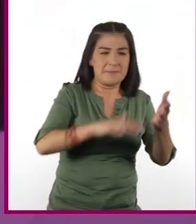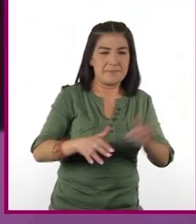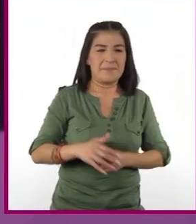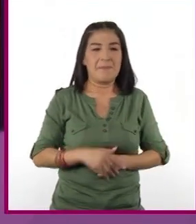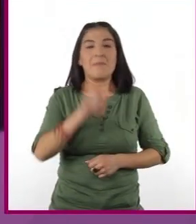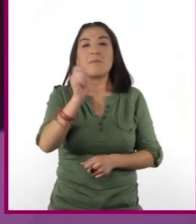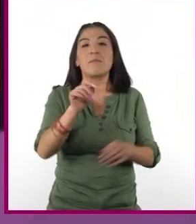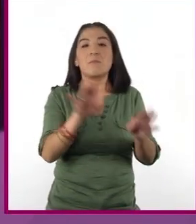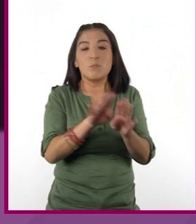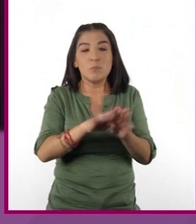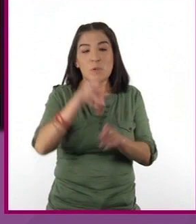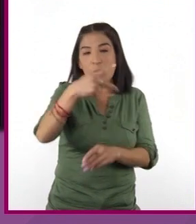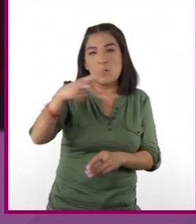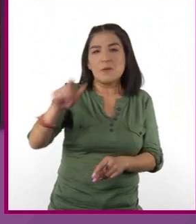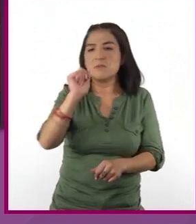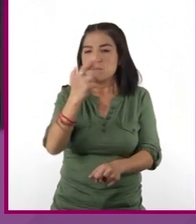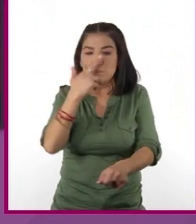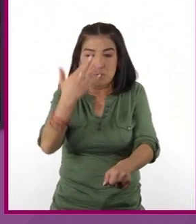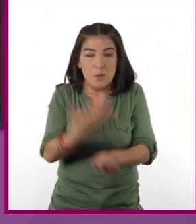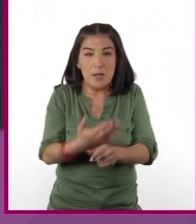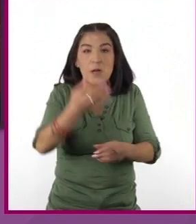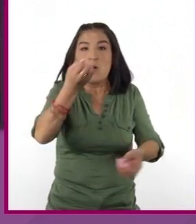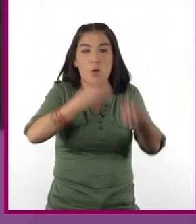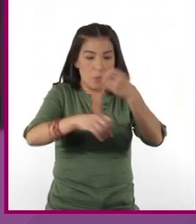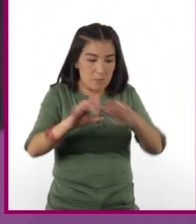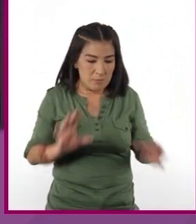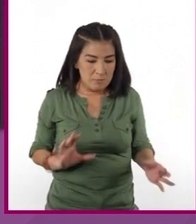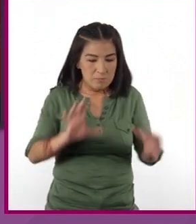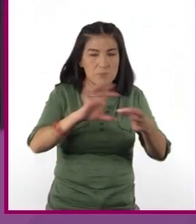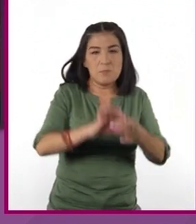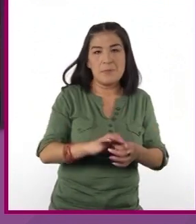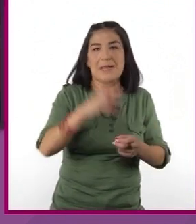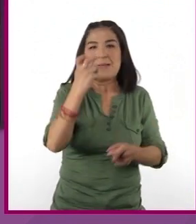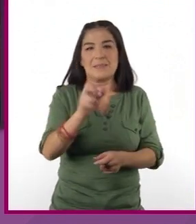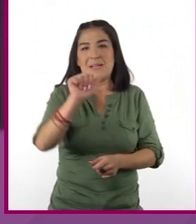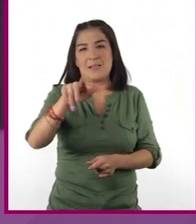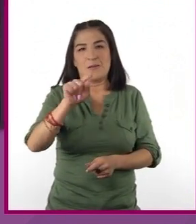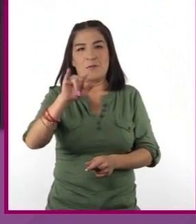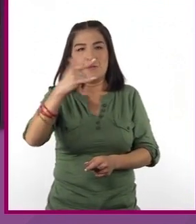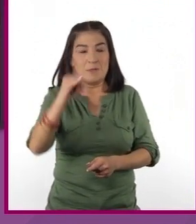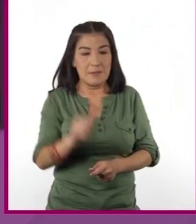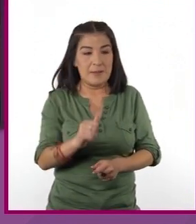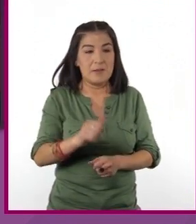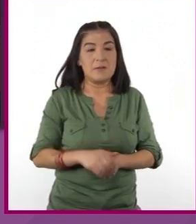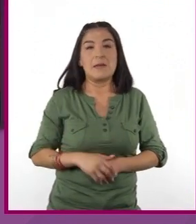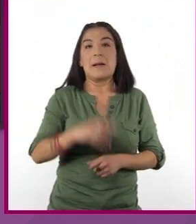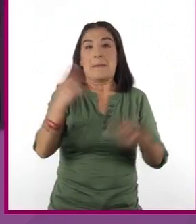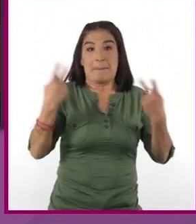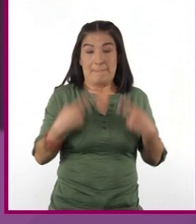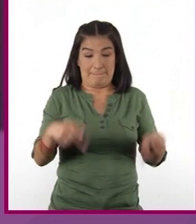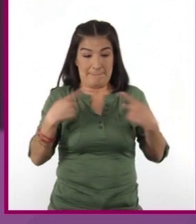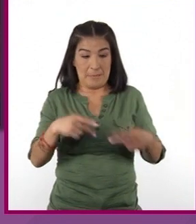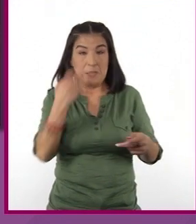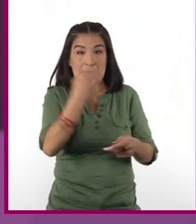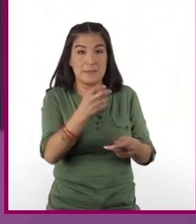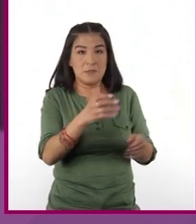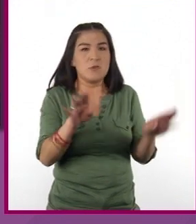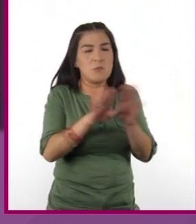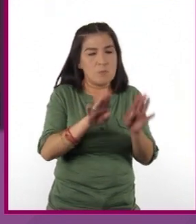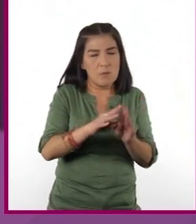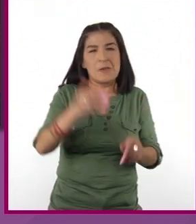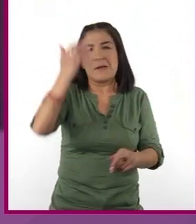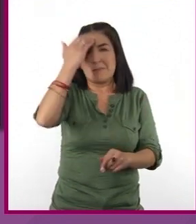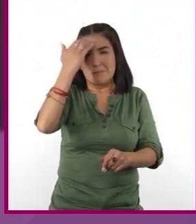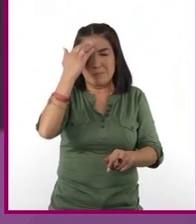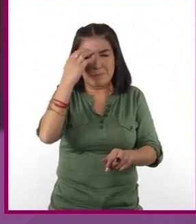va más allá de la selección de obras que formarán parte de una antología. El antologador aporta sus conocimientos y